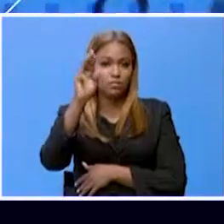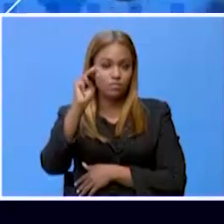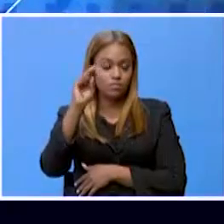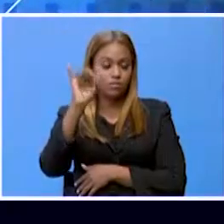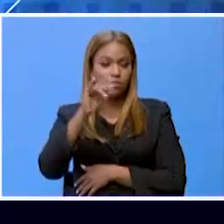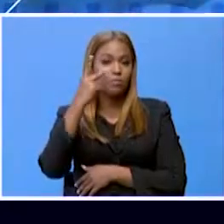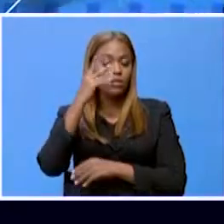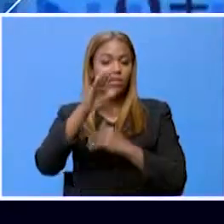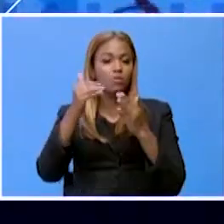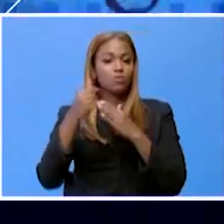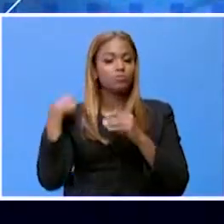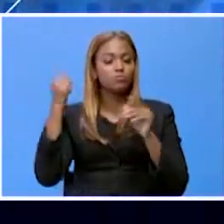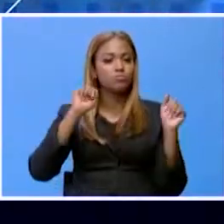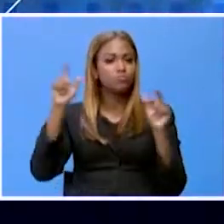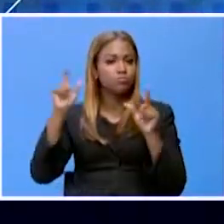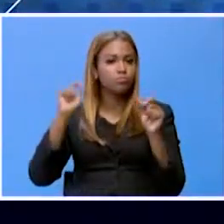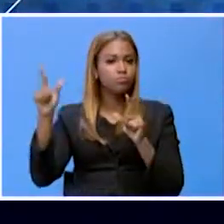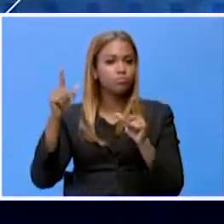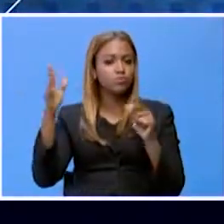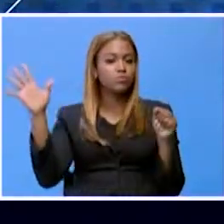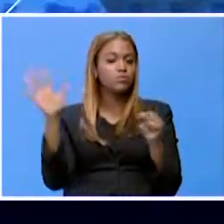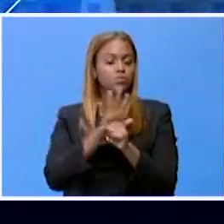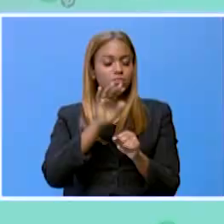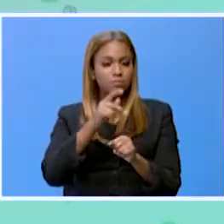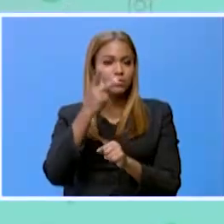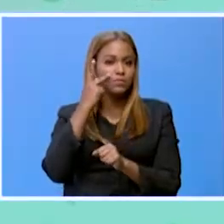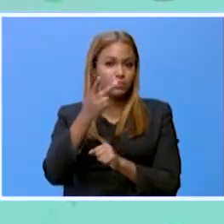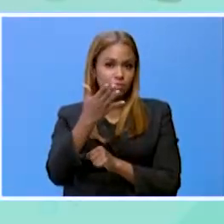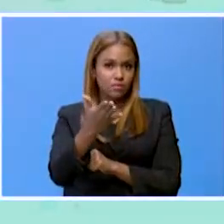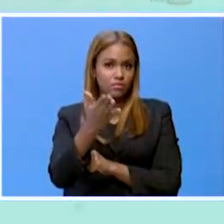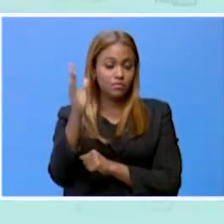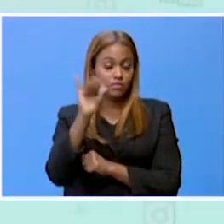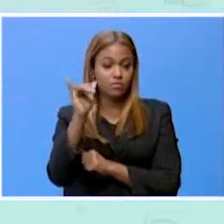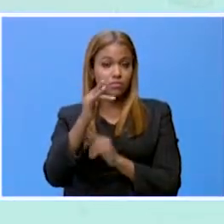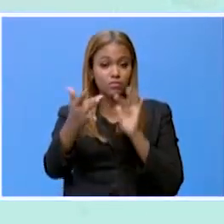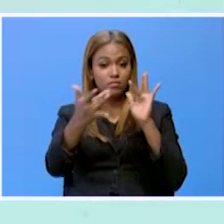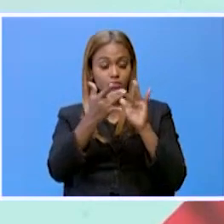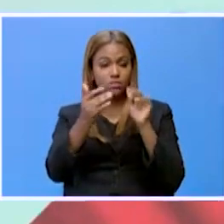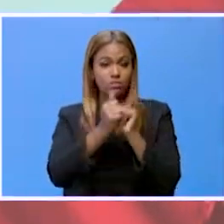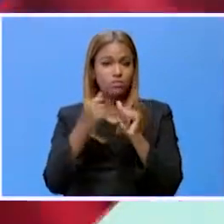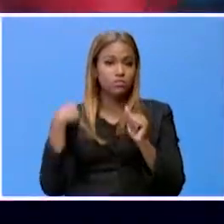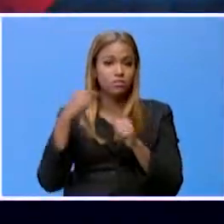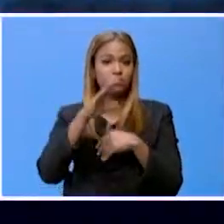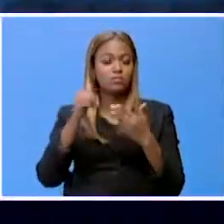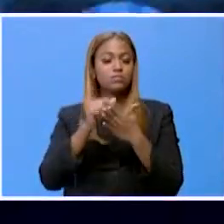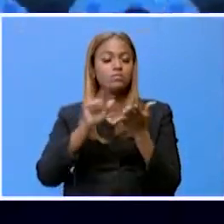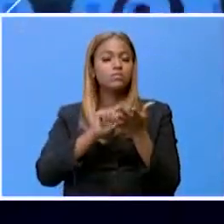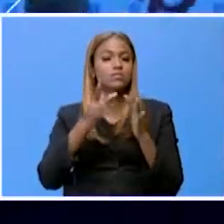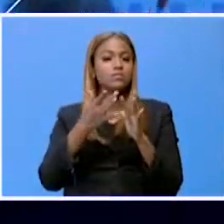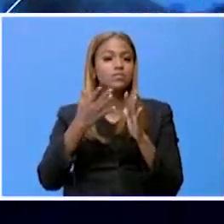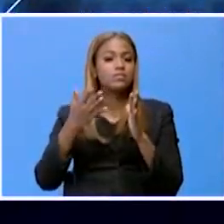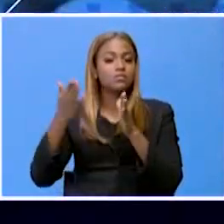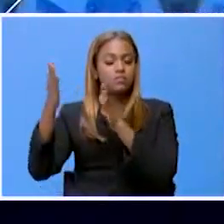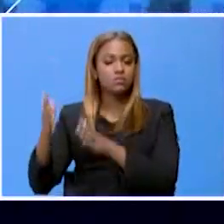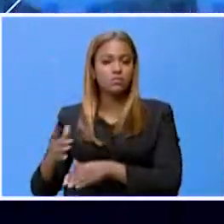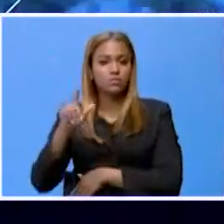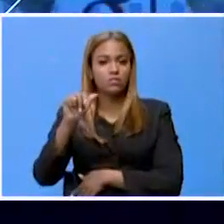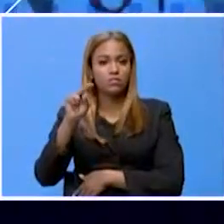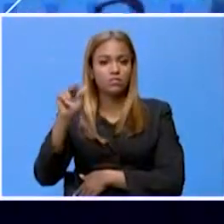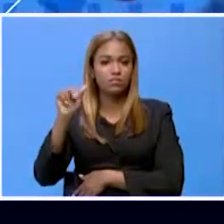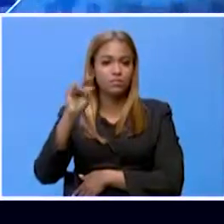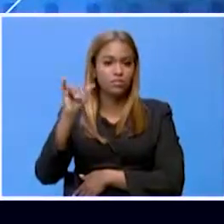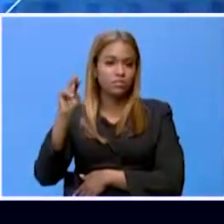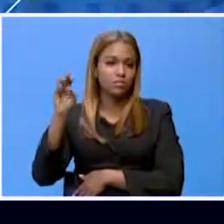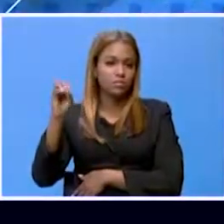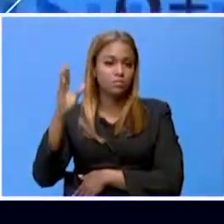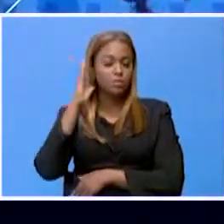canal4rd.com, y ver toda nuestra programación totalmente en vivo. Síganos en las redes sociales personales, Lina Bisonó.